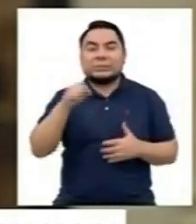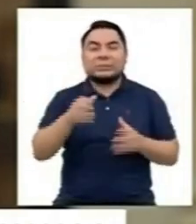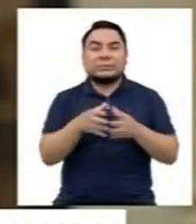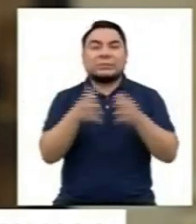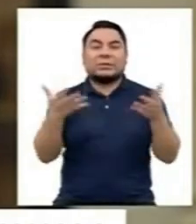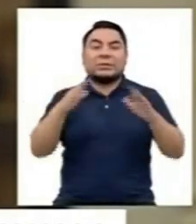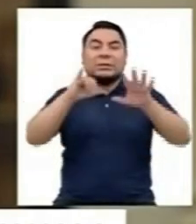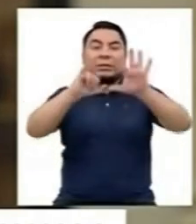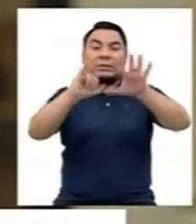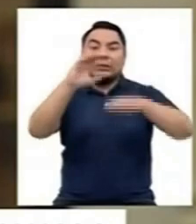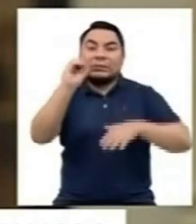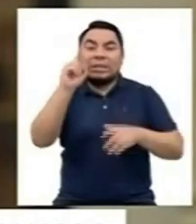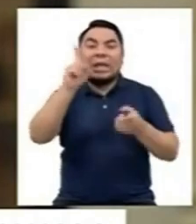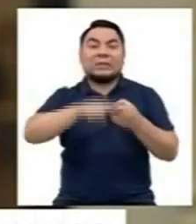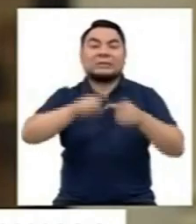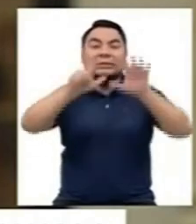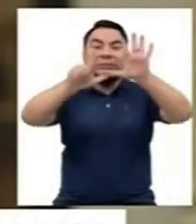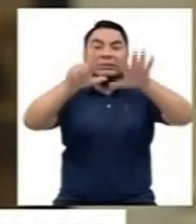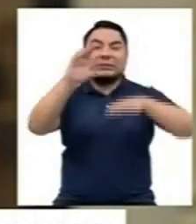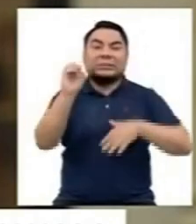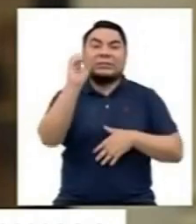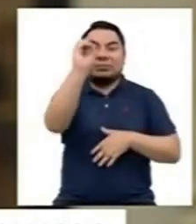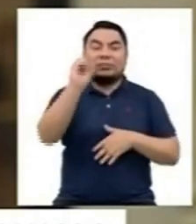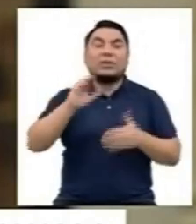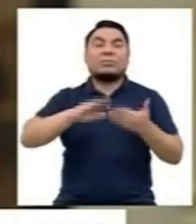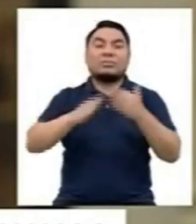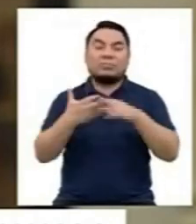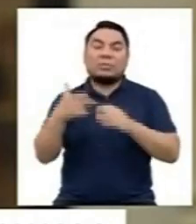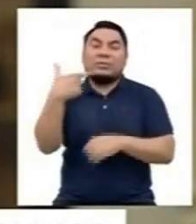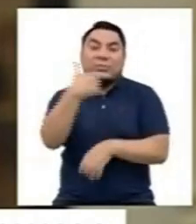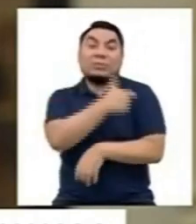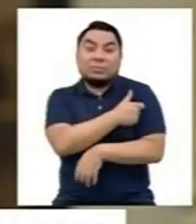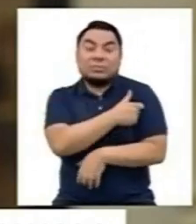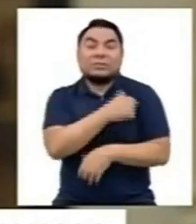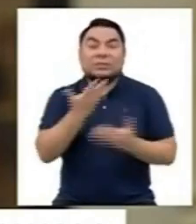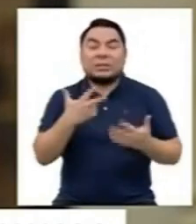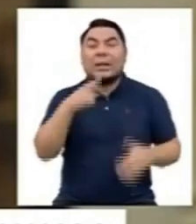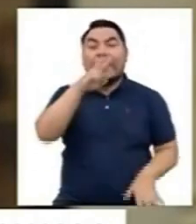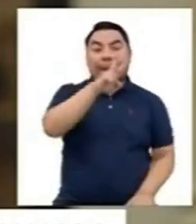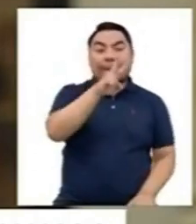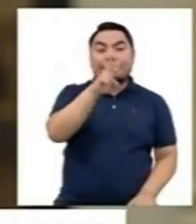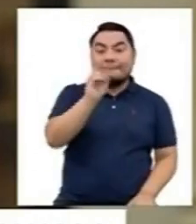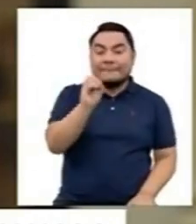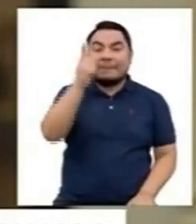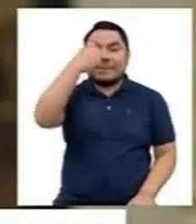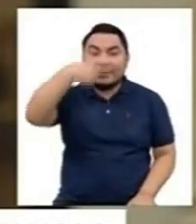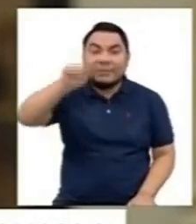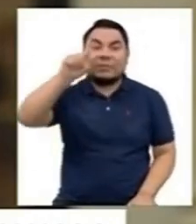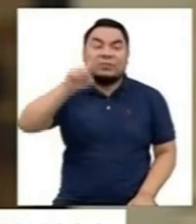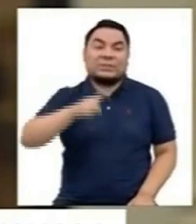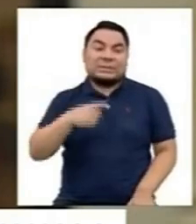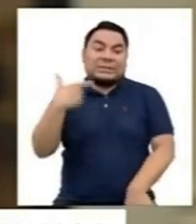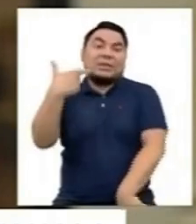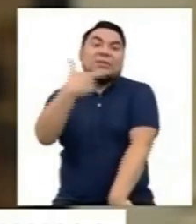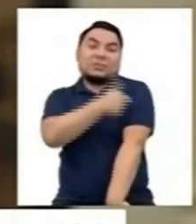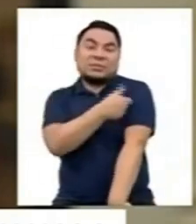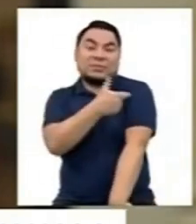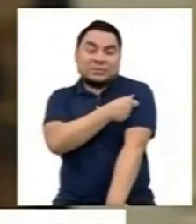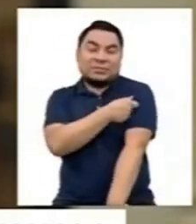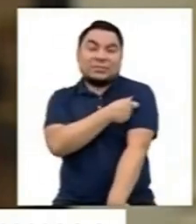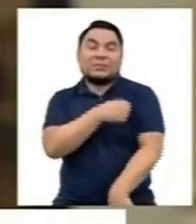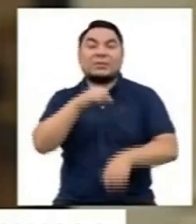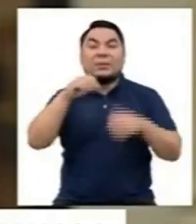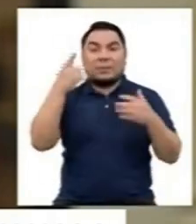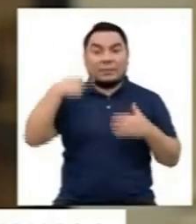estas coordinaciones. Se van a adquirir un promedio de más o menos de 6.6 millones de